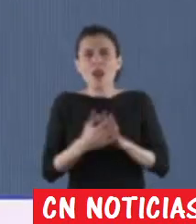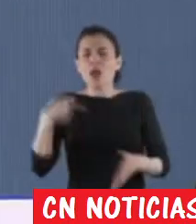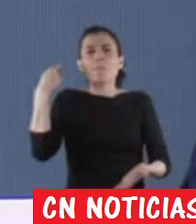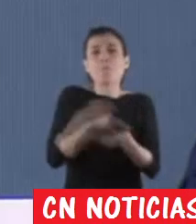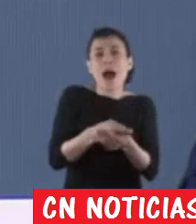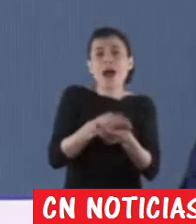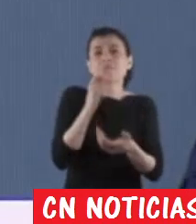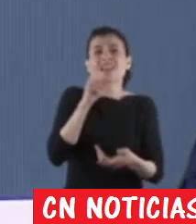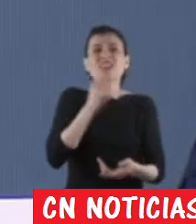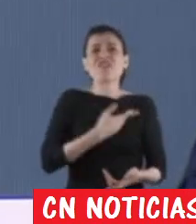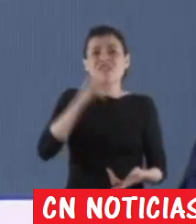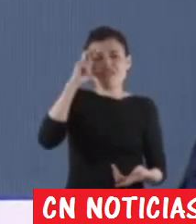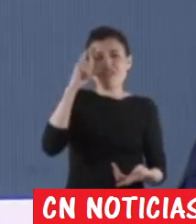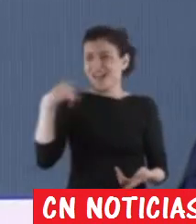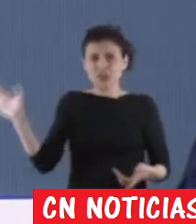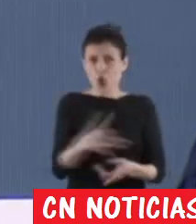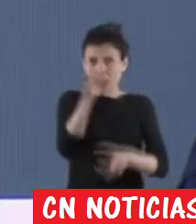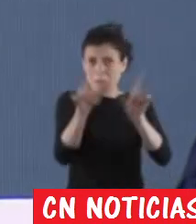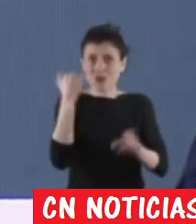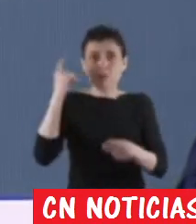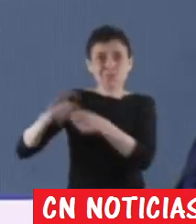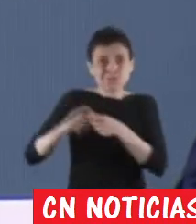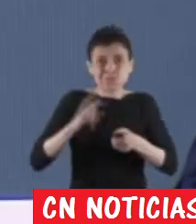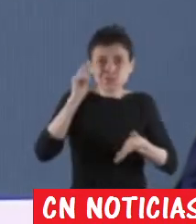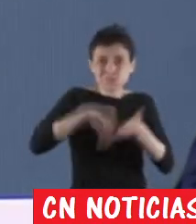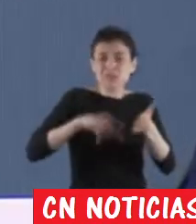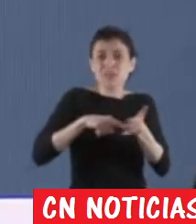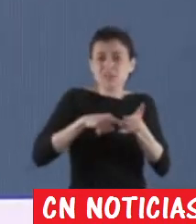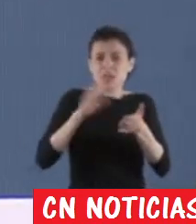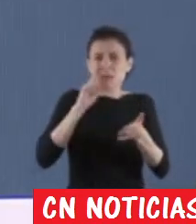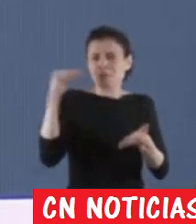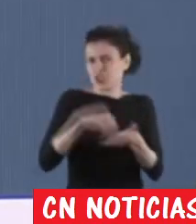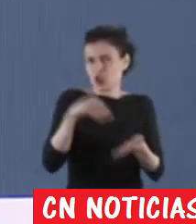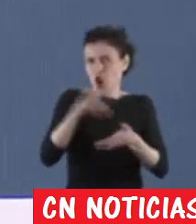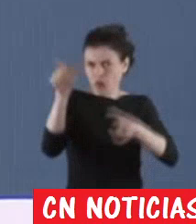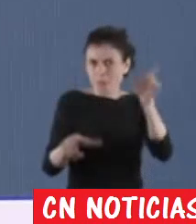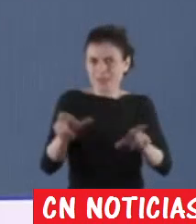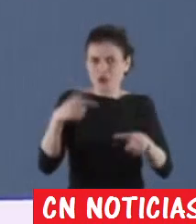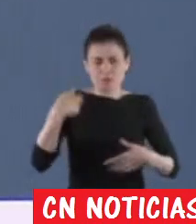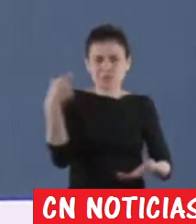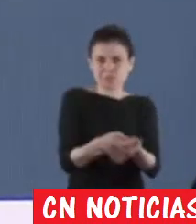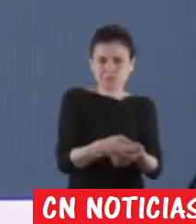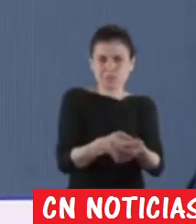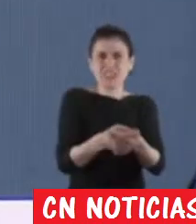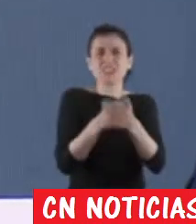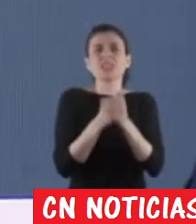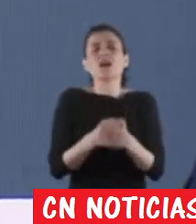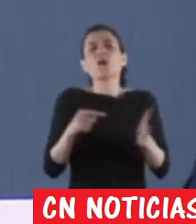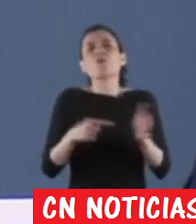IFE a todos los beneficiarios, que se contaban por millones, y sin embargo no se